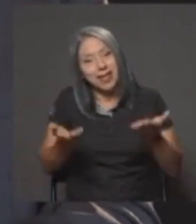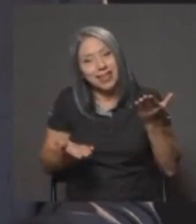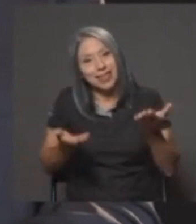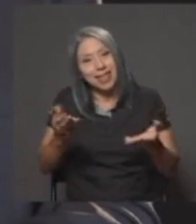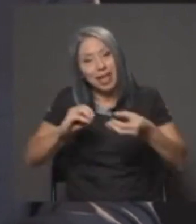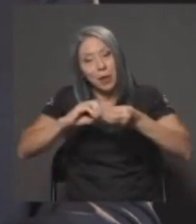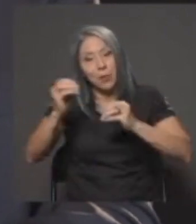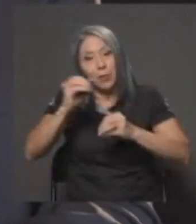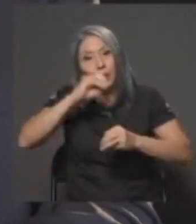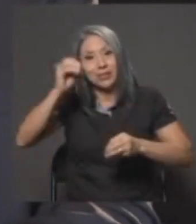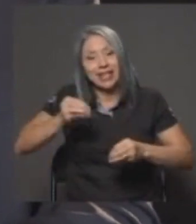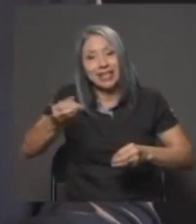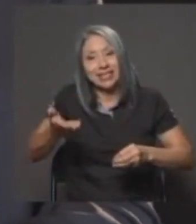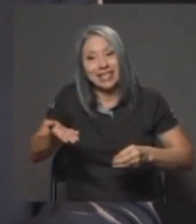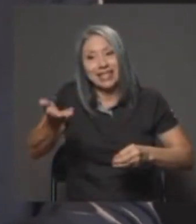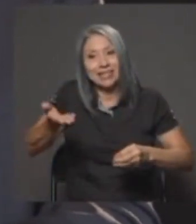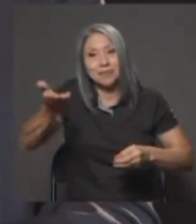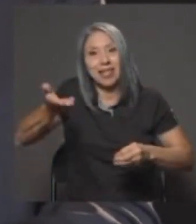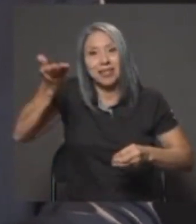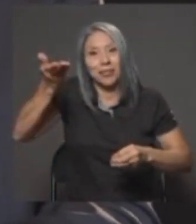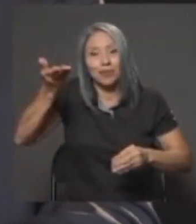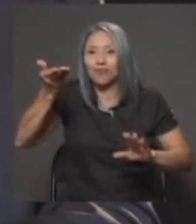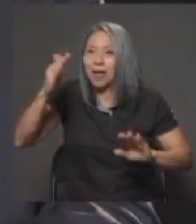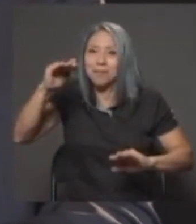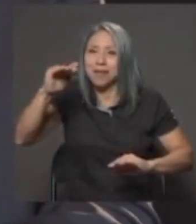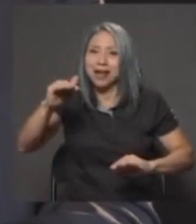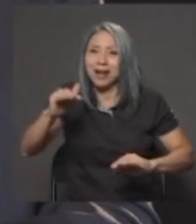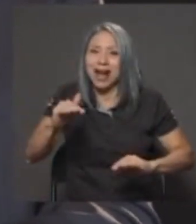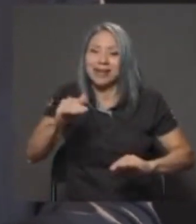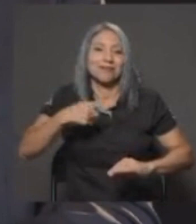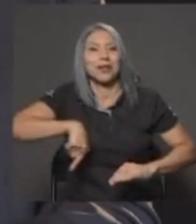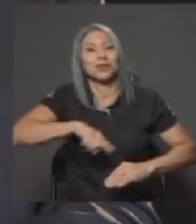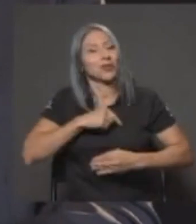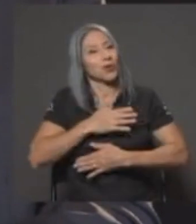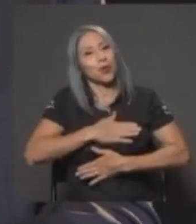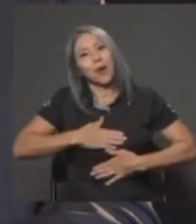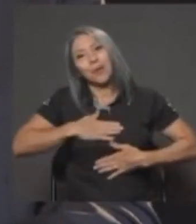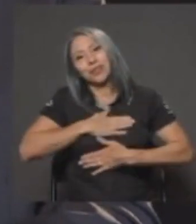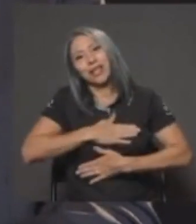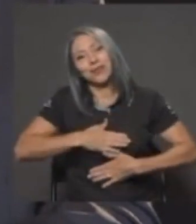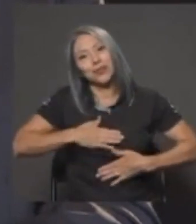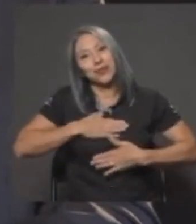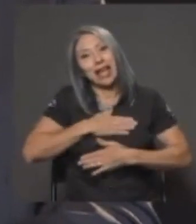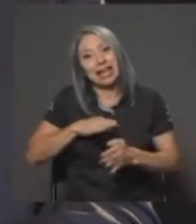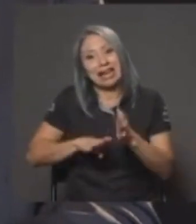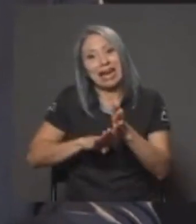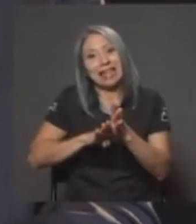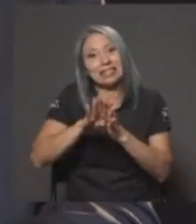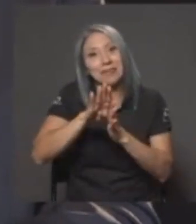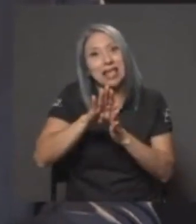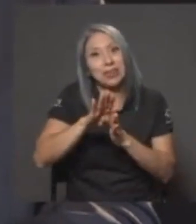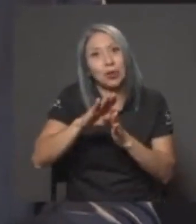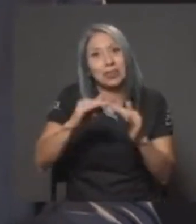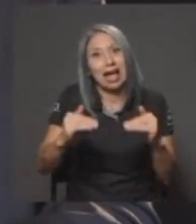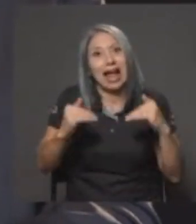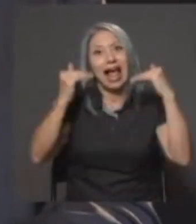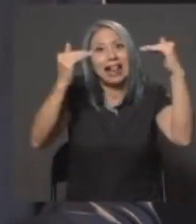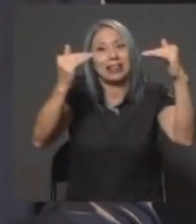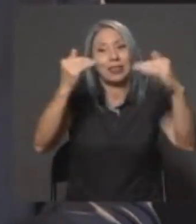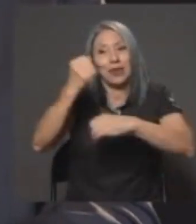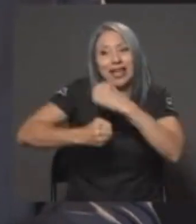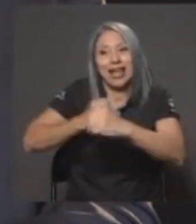las tasas de crecimiento van a bajar, no vamos a disfrutar de las tasas de crecimiento tan altas que tuvimos ni en el 2021 ni en